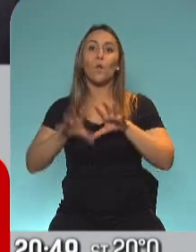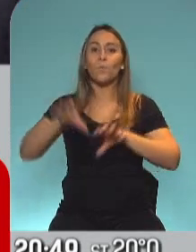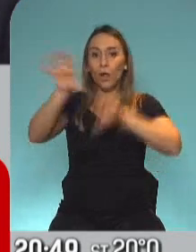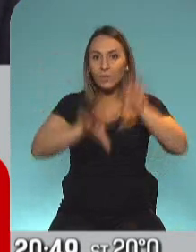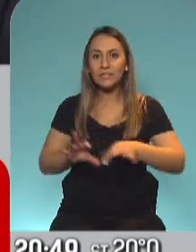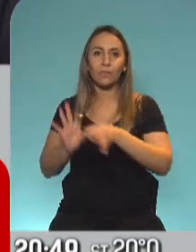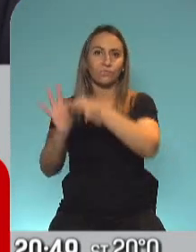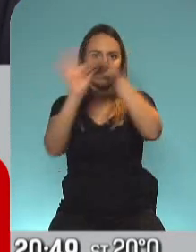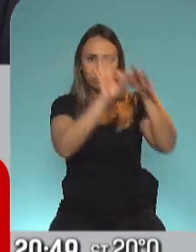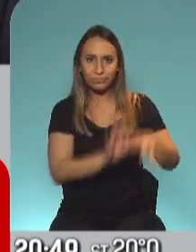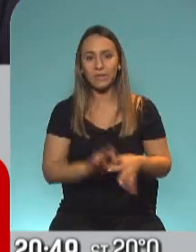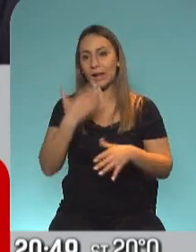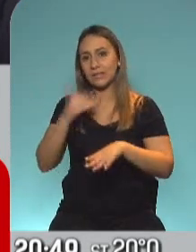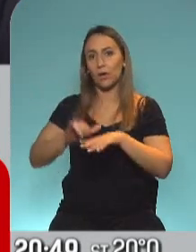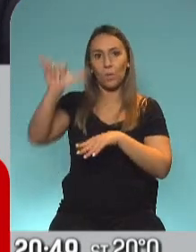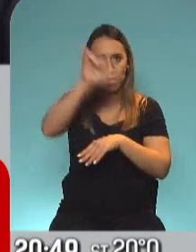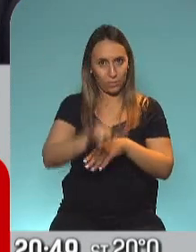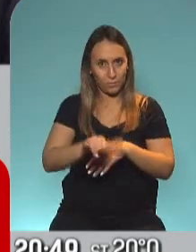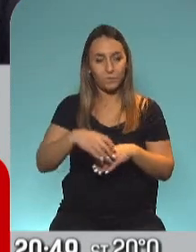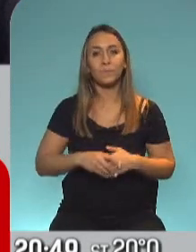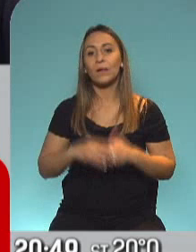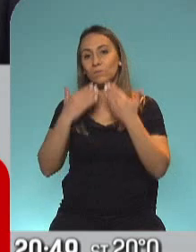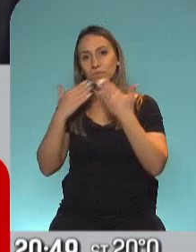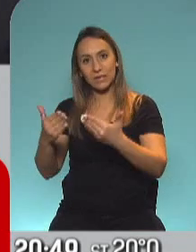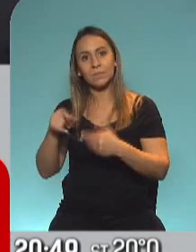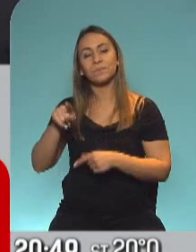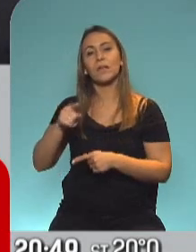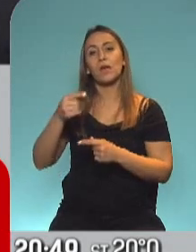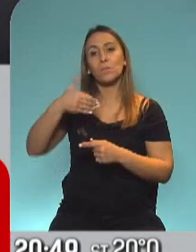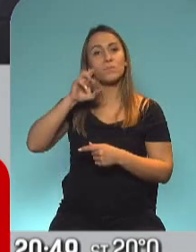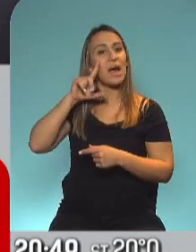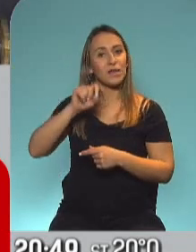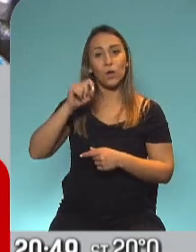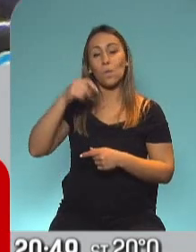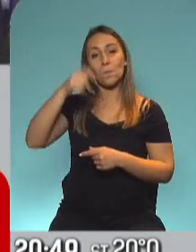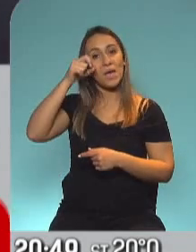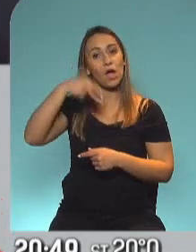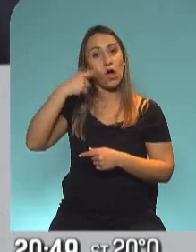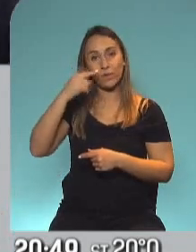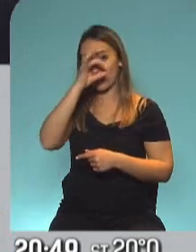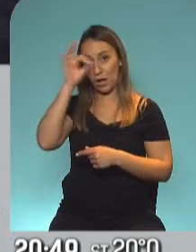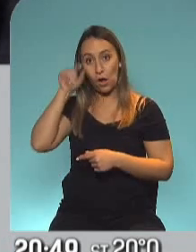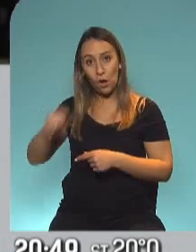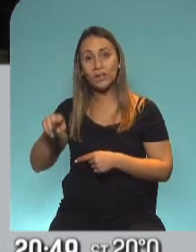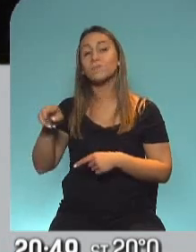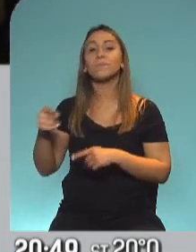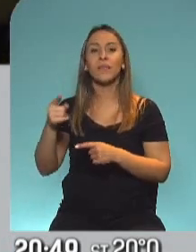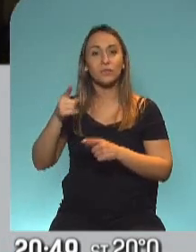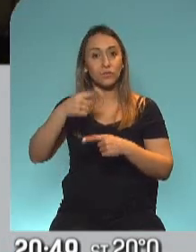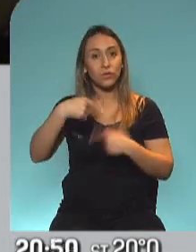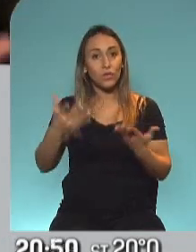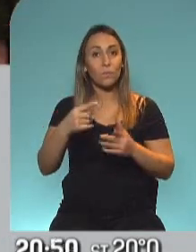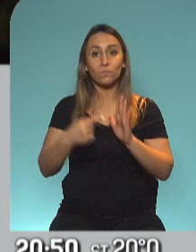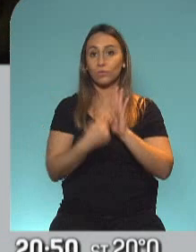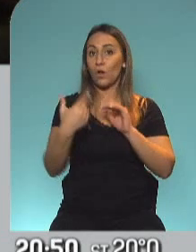país. Muchísimas gracias, ministro de Transporte. Gracias a ustedes. Mario Meoni, por esta entrevista en vivo con la televisión pública. Recordemos entonces lo más importante, a